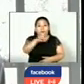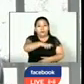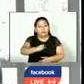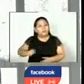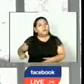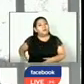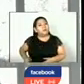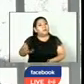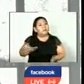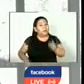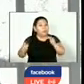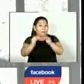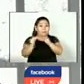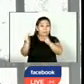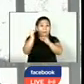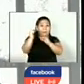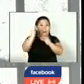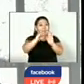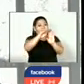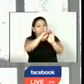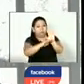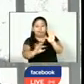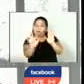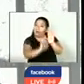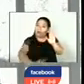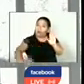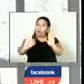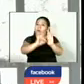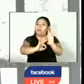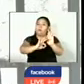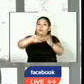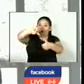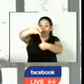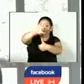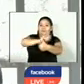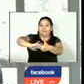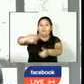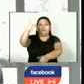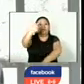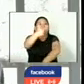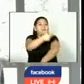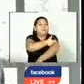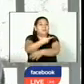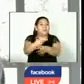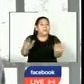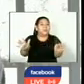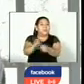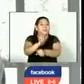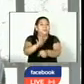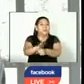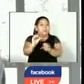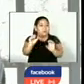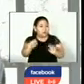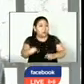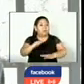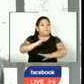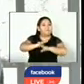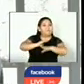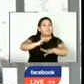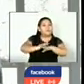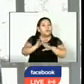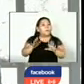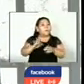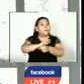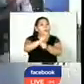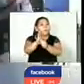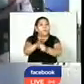espera posicionar como uno de los primeros países en la región de poder alcanzar esa inmunidad colectiva de poder alcanzar esa protección ante